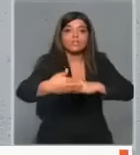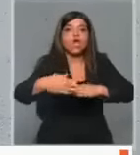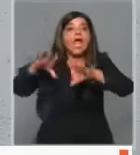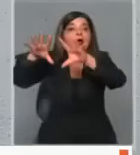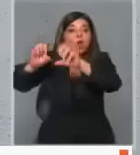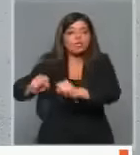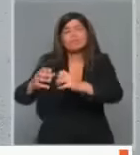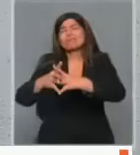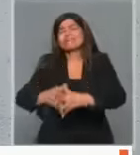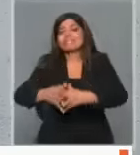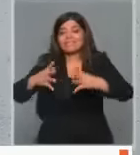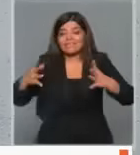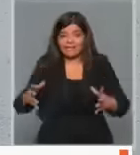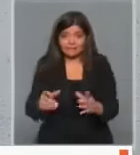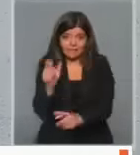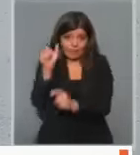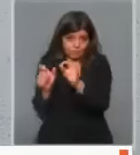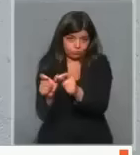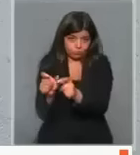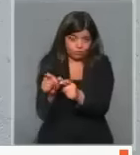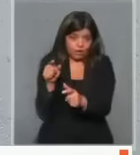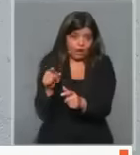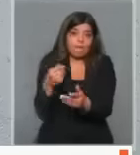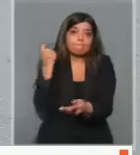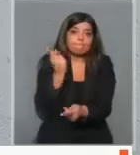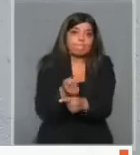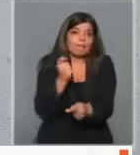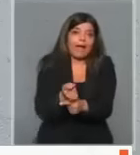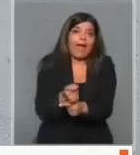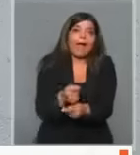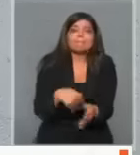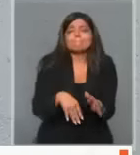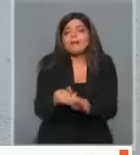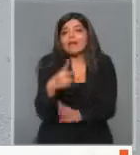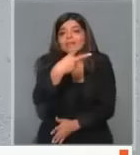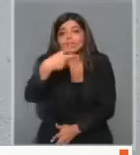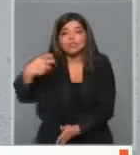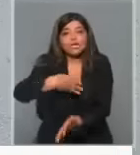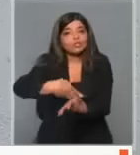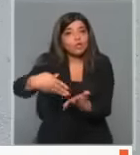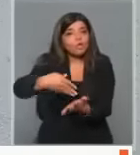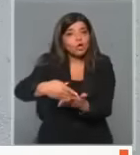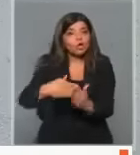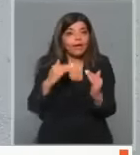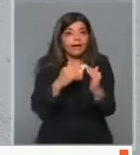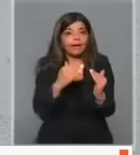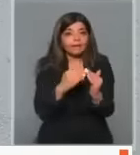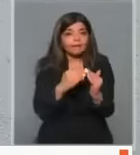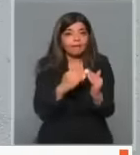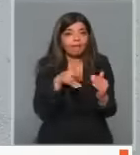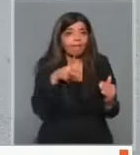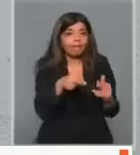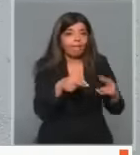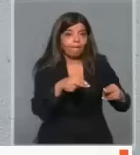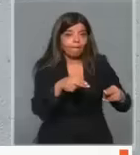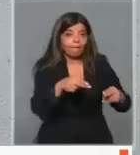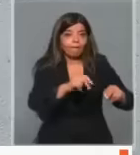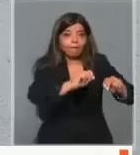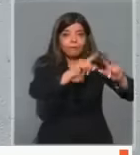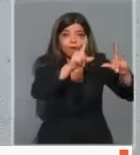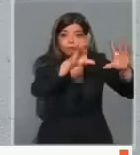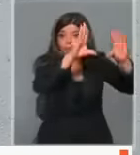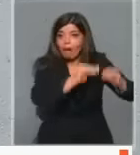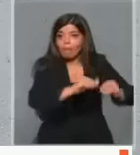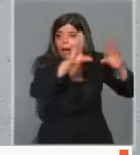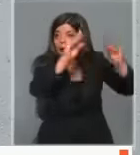Y estas personas de Costa Laguna, los que pagan más de 200 millones por una casa, ya no tienen energía eléctrica y sufren constantes apagones